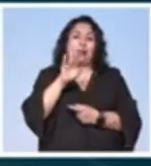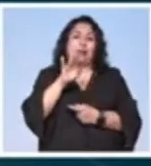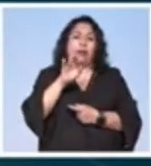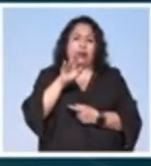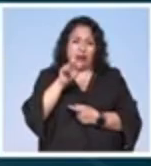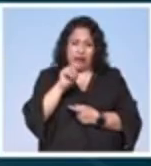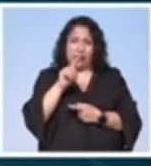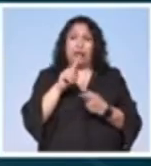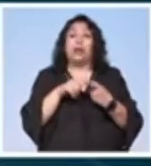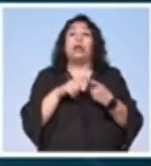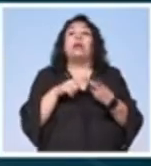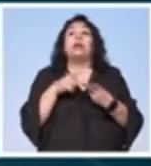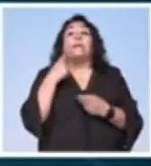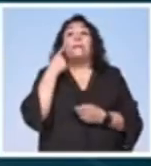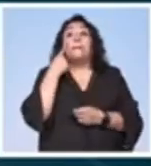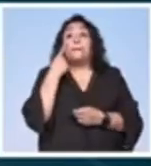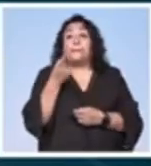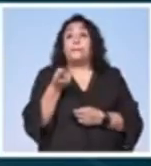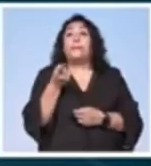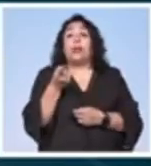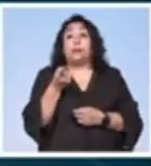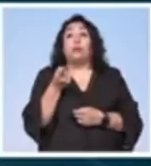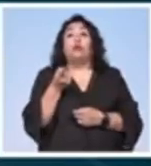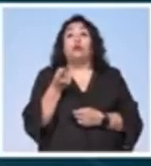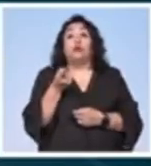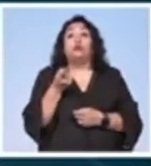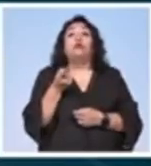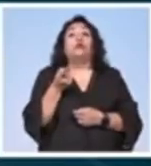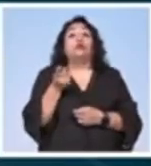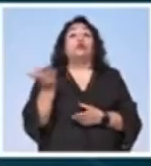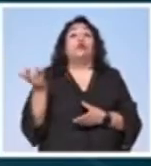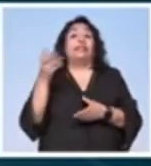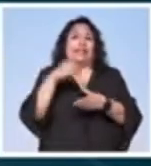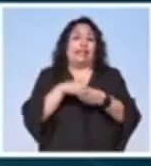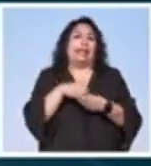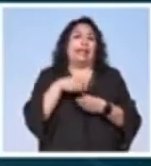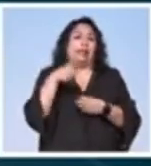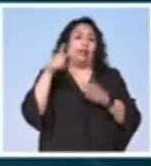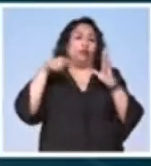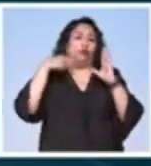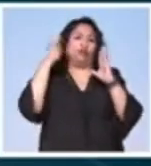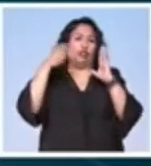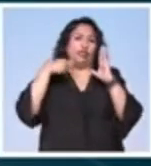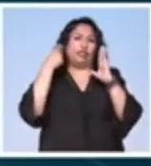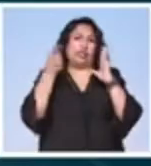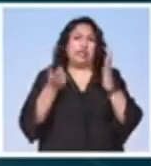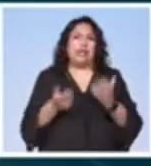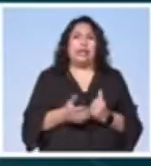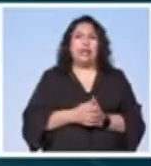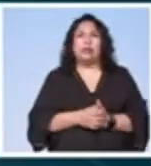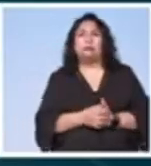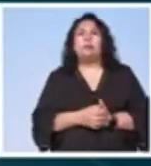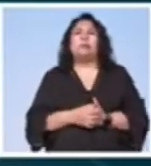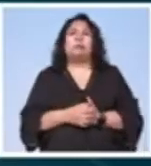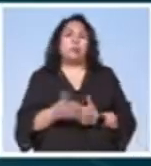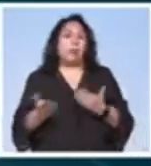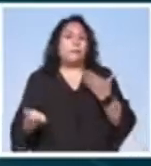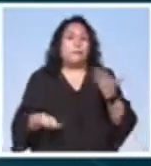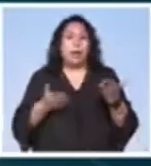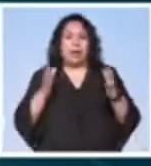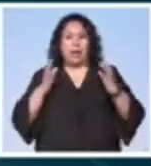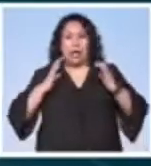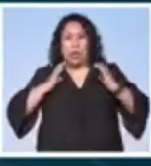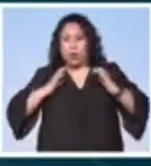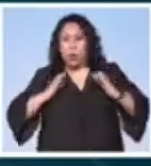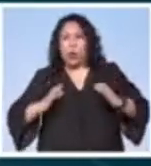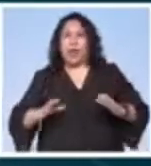ejemplo, y está muy, muy integrado en su cine, ¿no? El baile, los